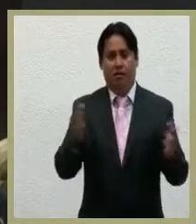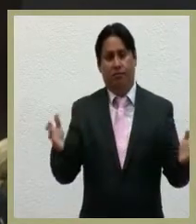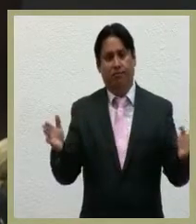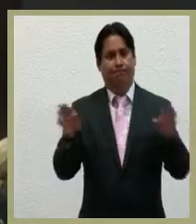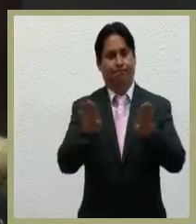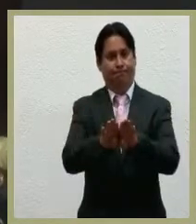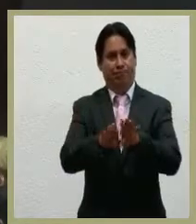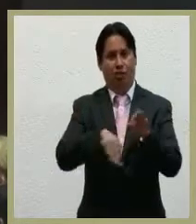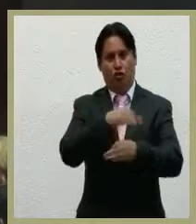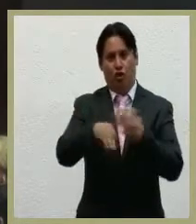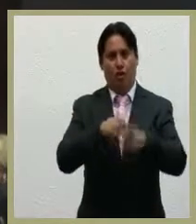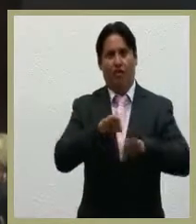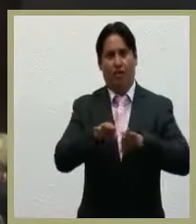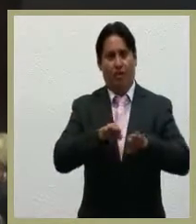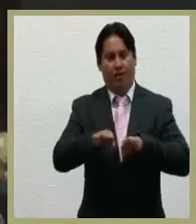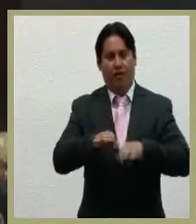trabajos.